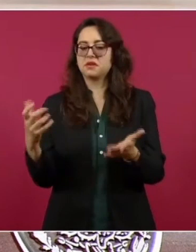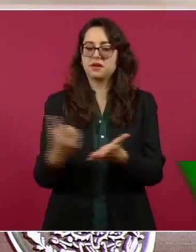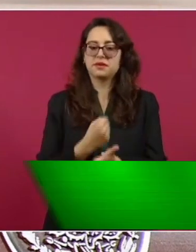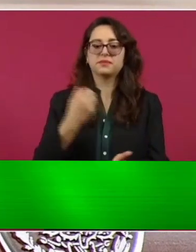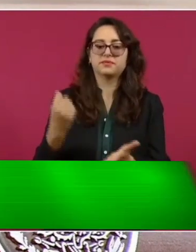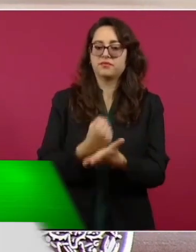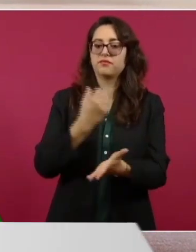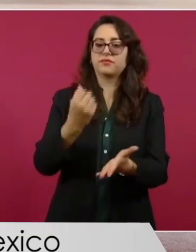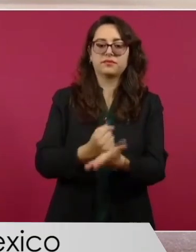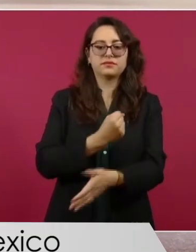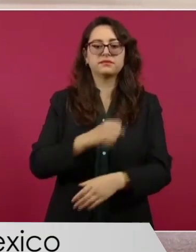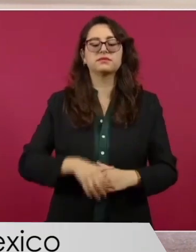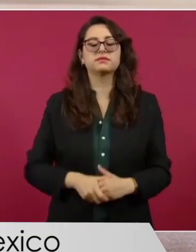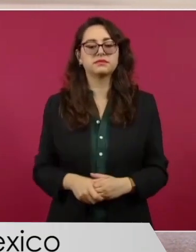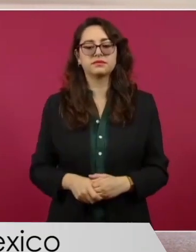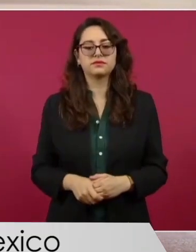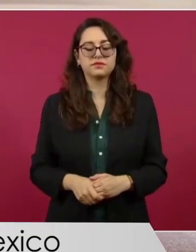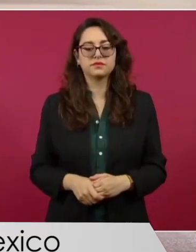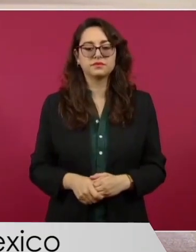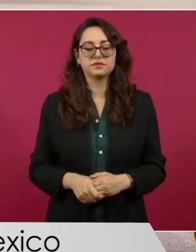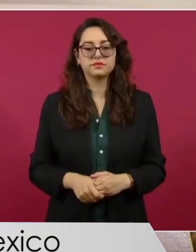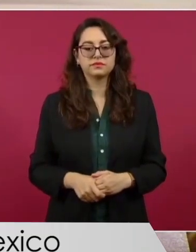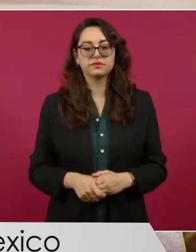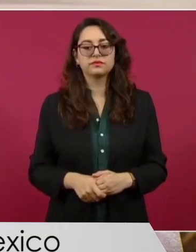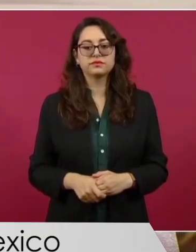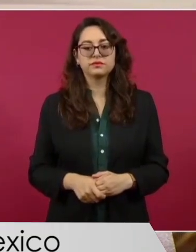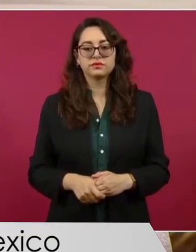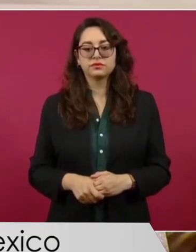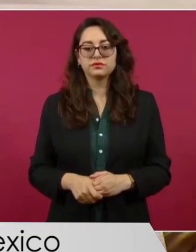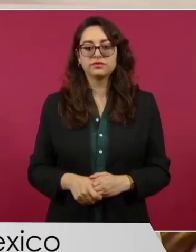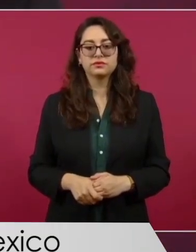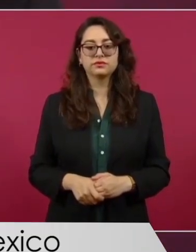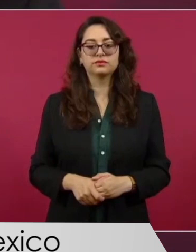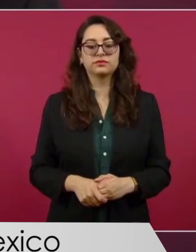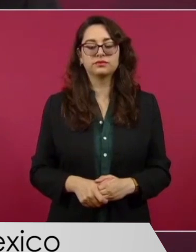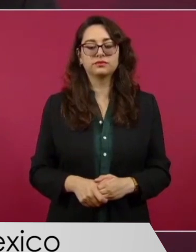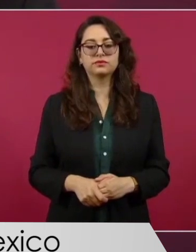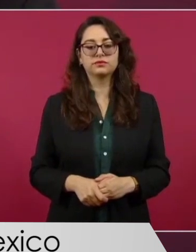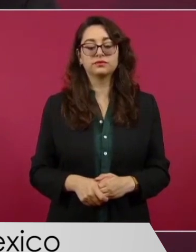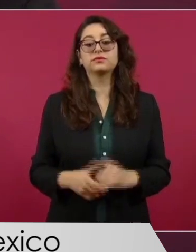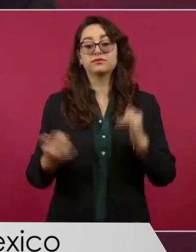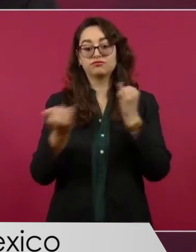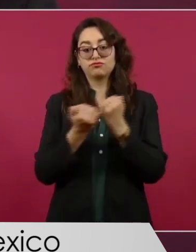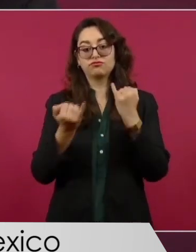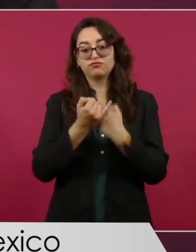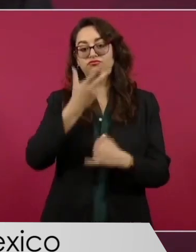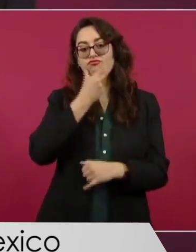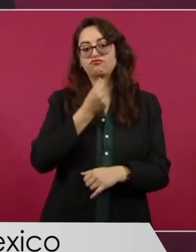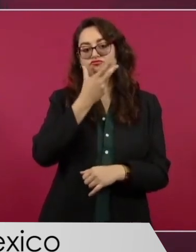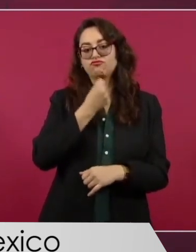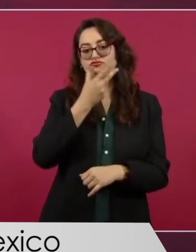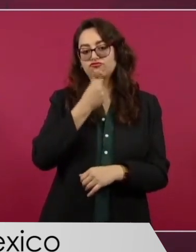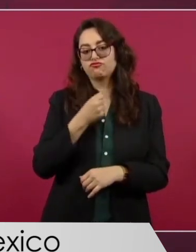y también nuestra felicitación al piloto mexicano Sergio